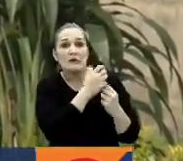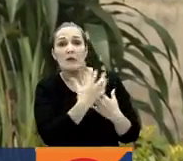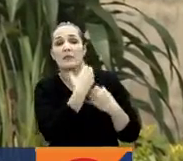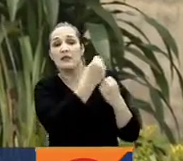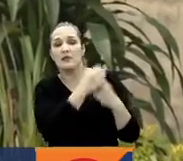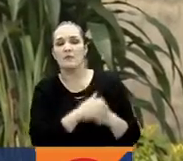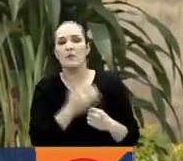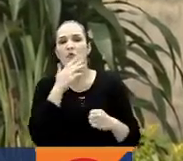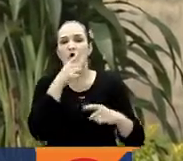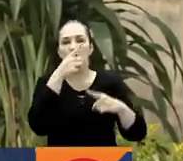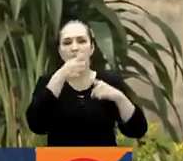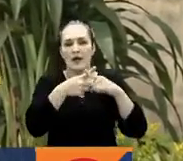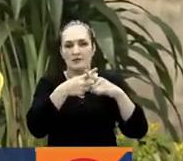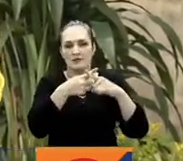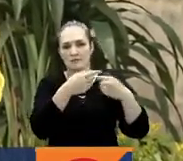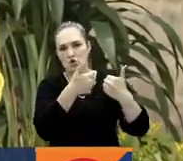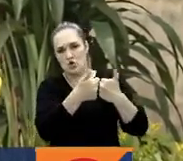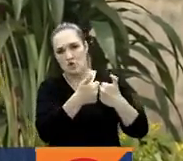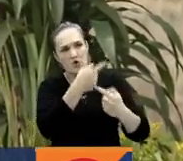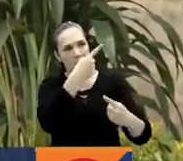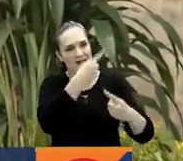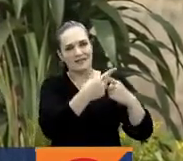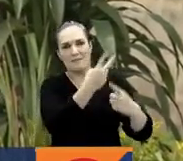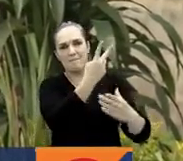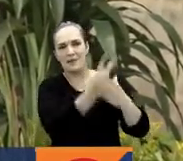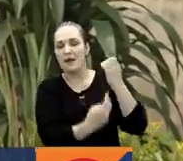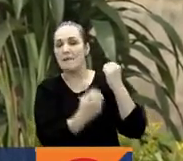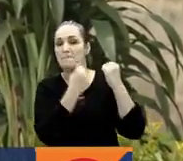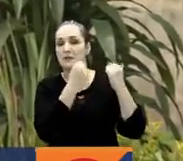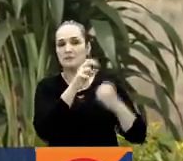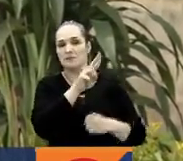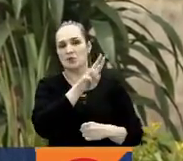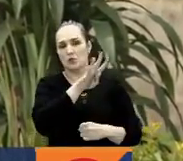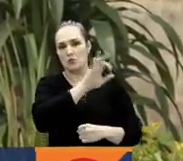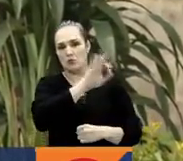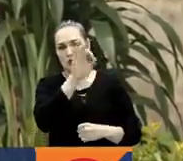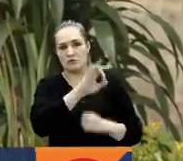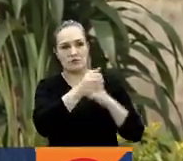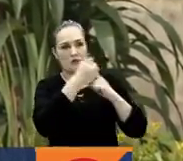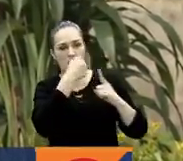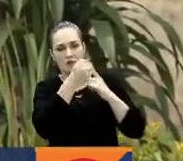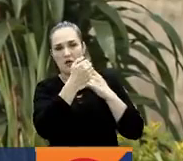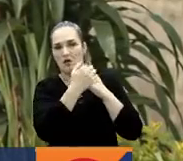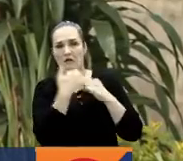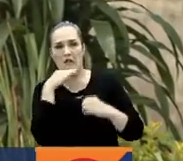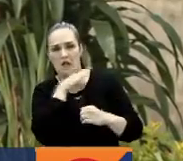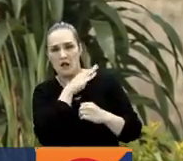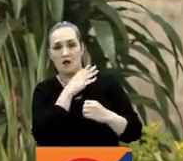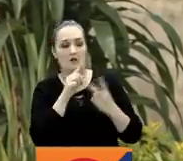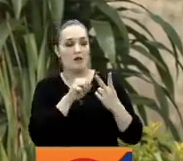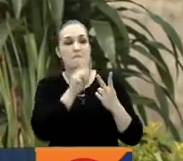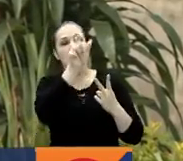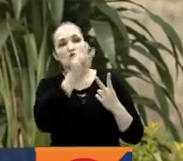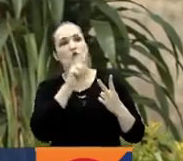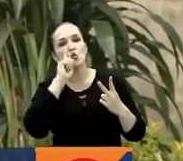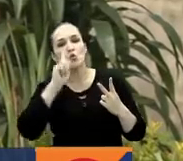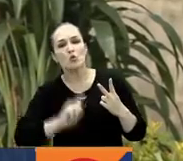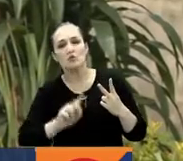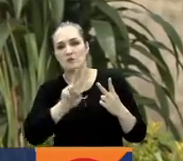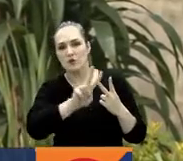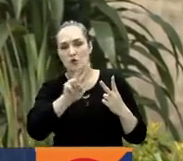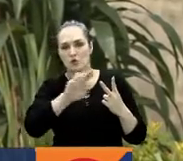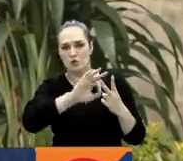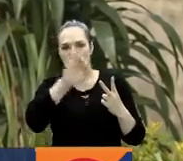Sus exparejas representan el 24% de las agresiones, seguido de personas desconocidas con un 22%,